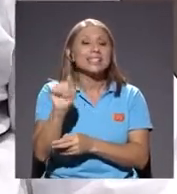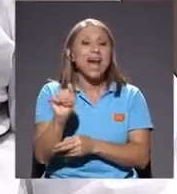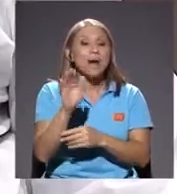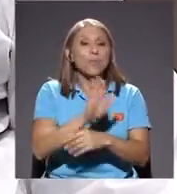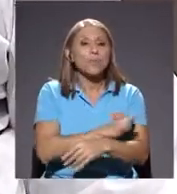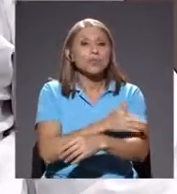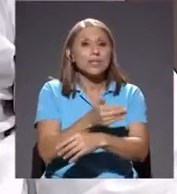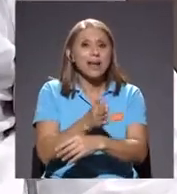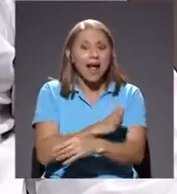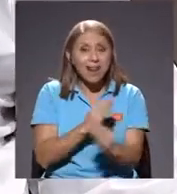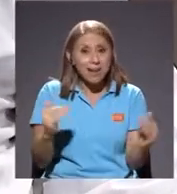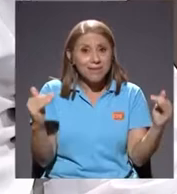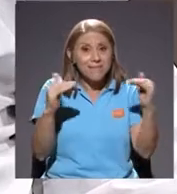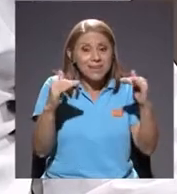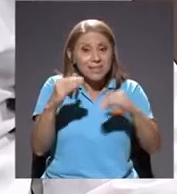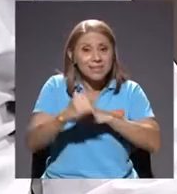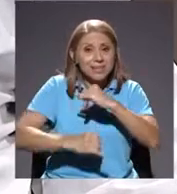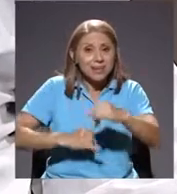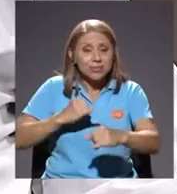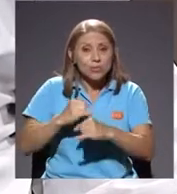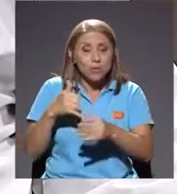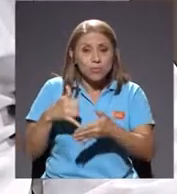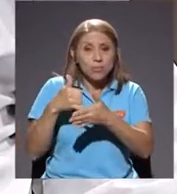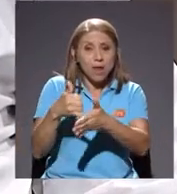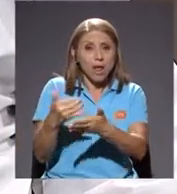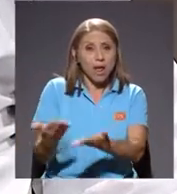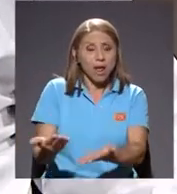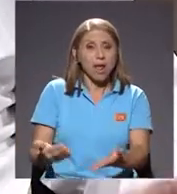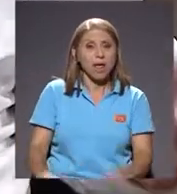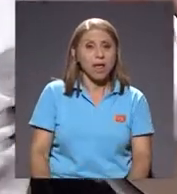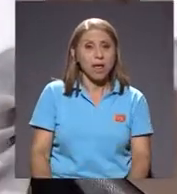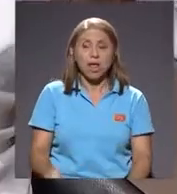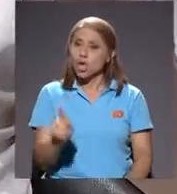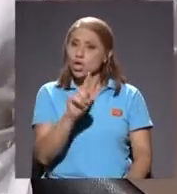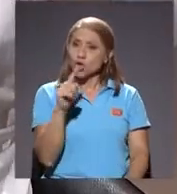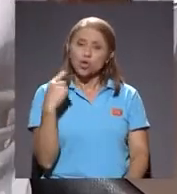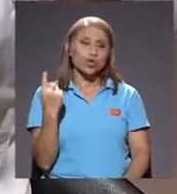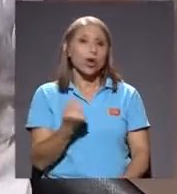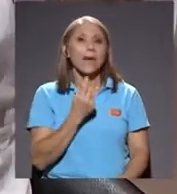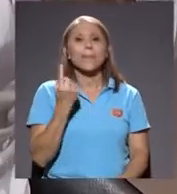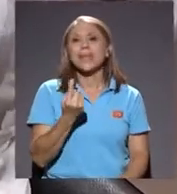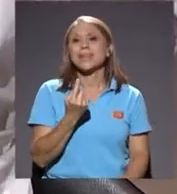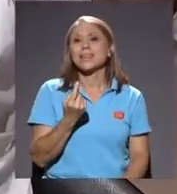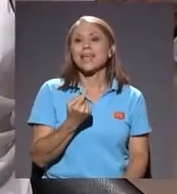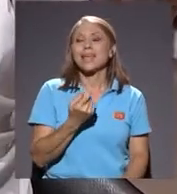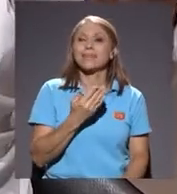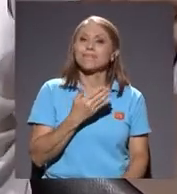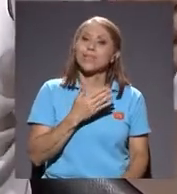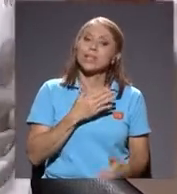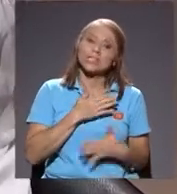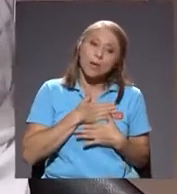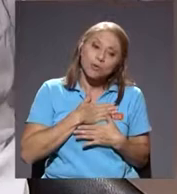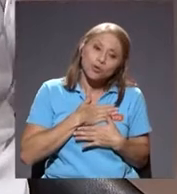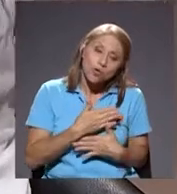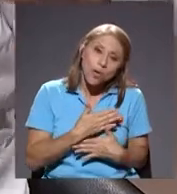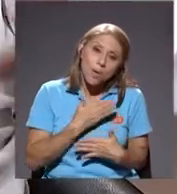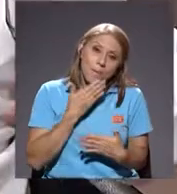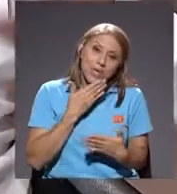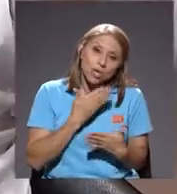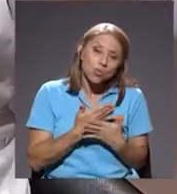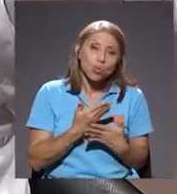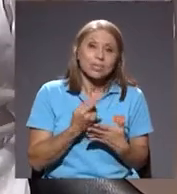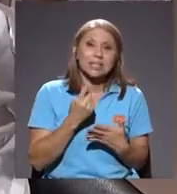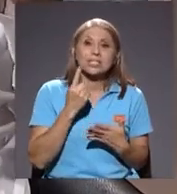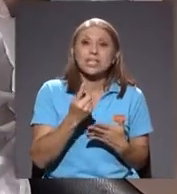arreglista o sea ya no sólo tengamos digamos virtuosos un órgano de perdón de un